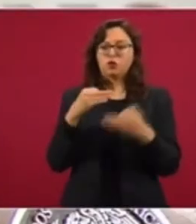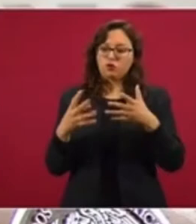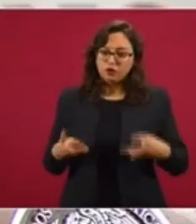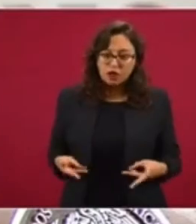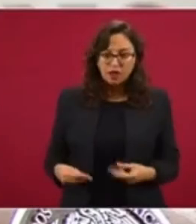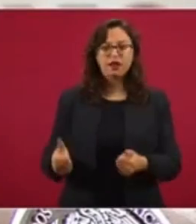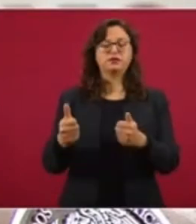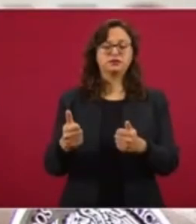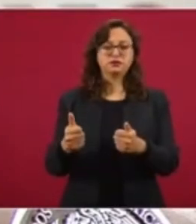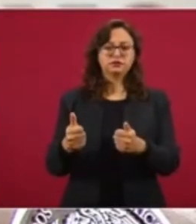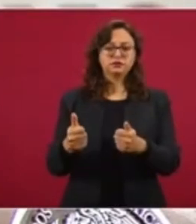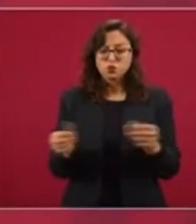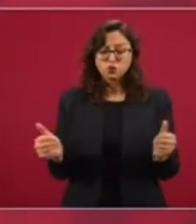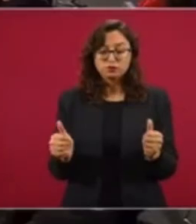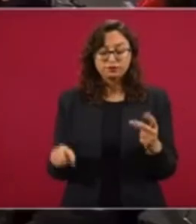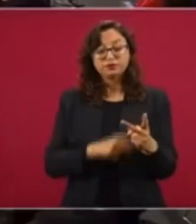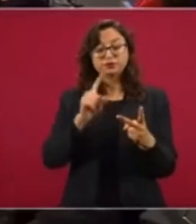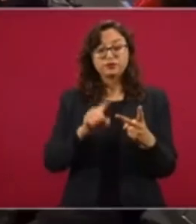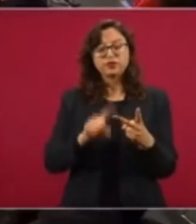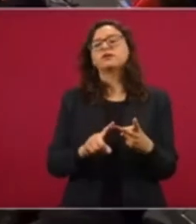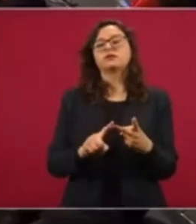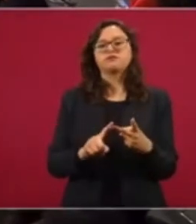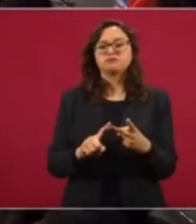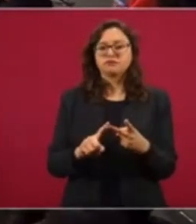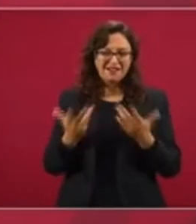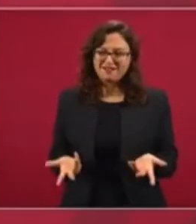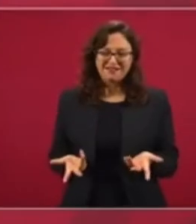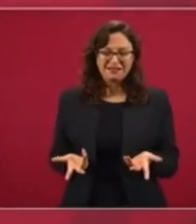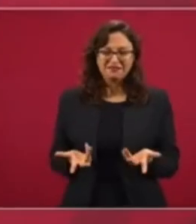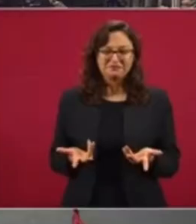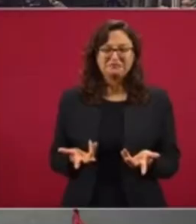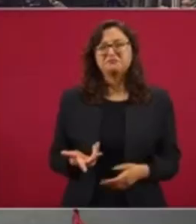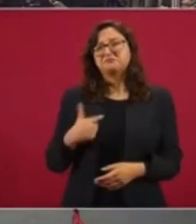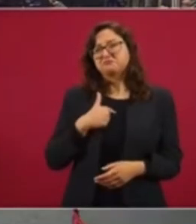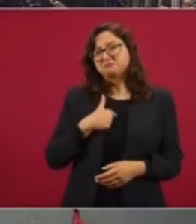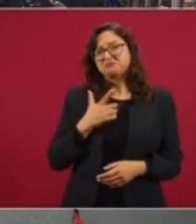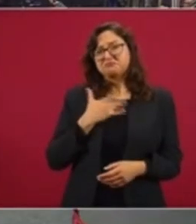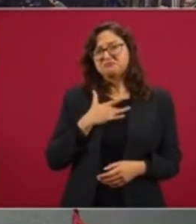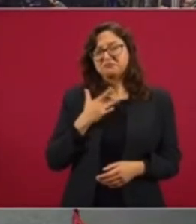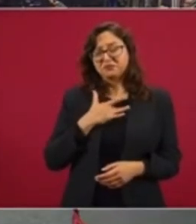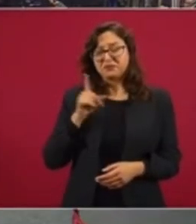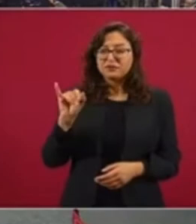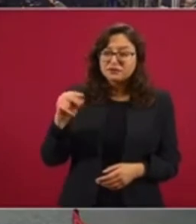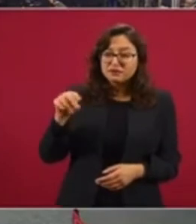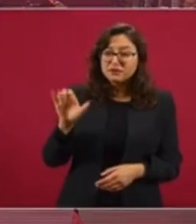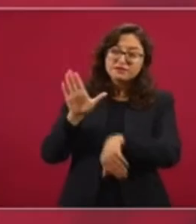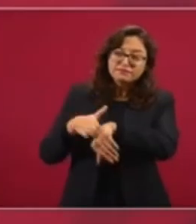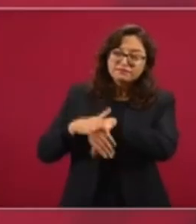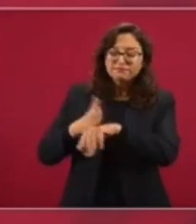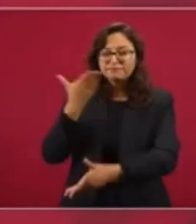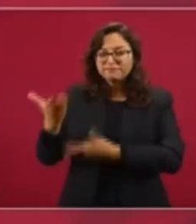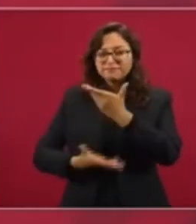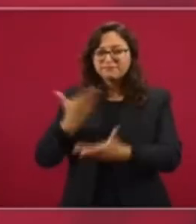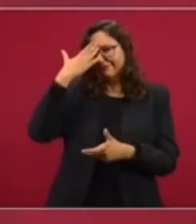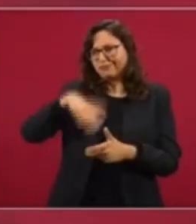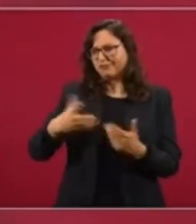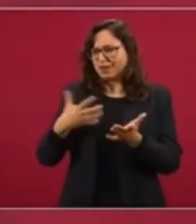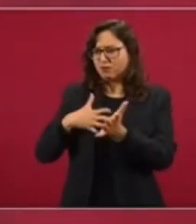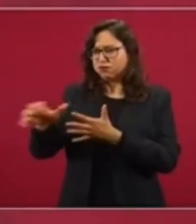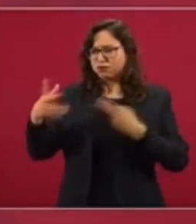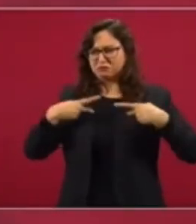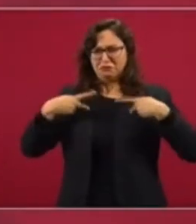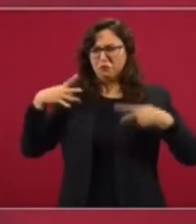estructura organizativa, también pues no cuesta 8 mil millones. Yo le diría a los del INE, con todo respeto, que convoquen a voluntarios,